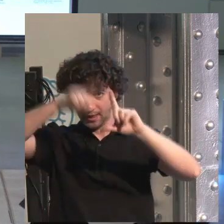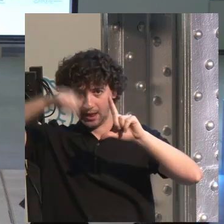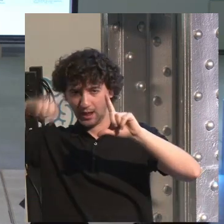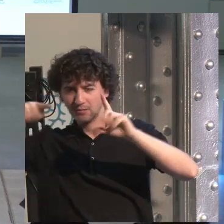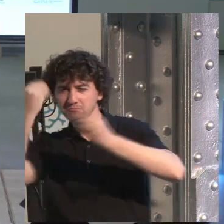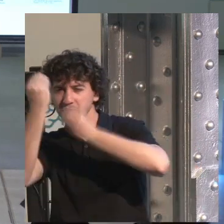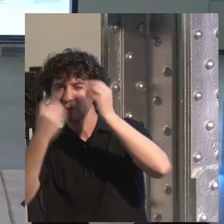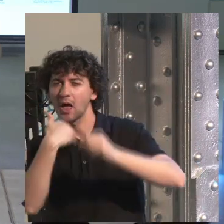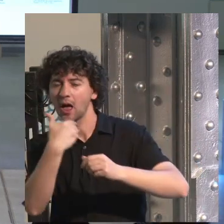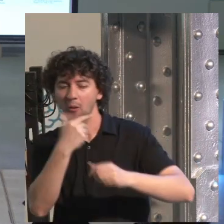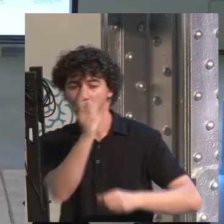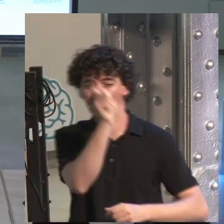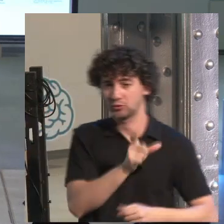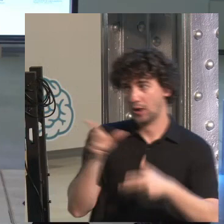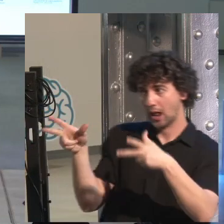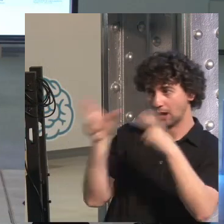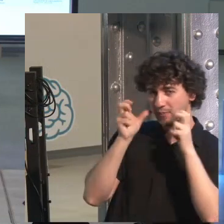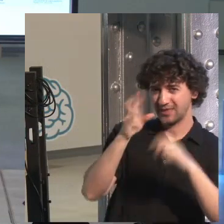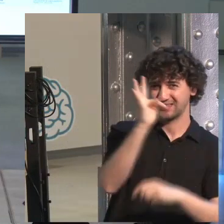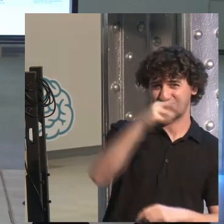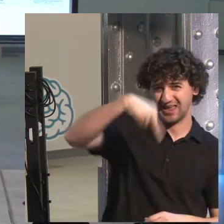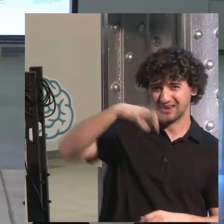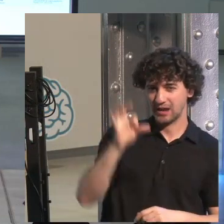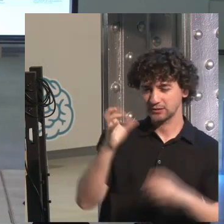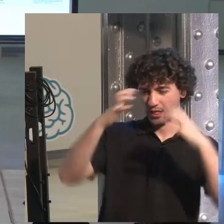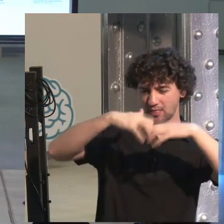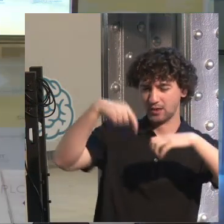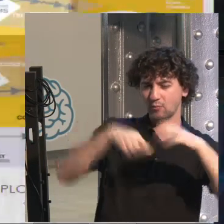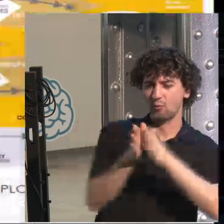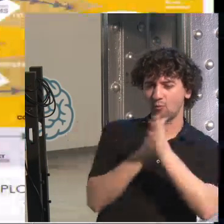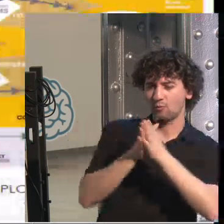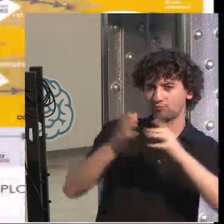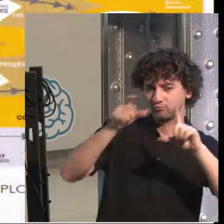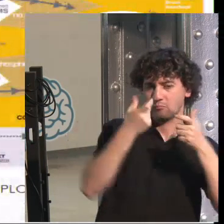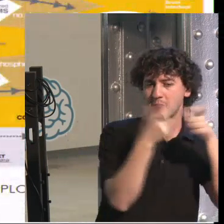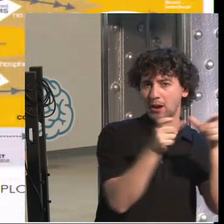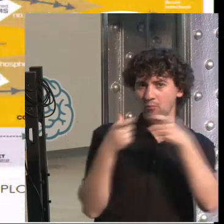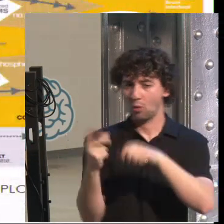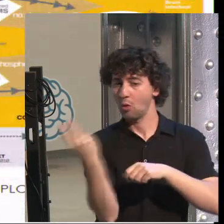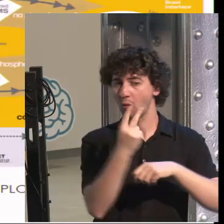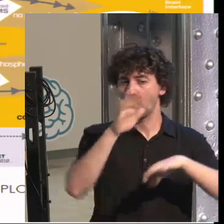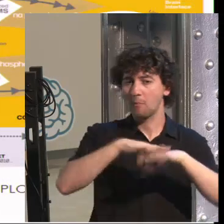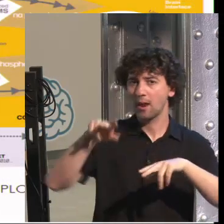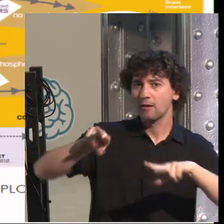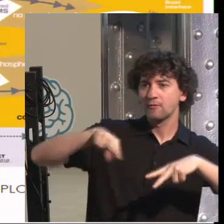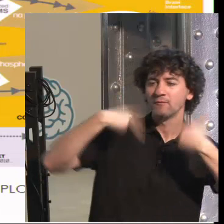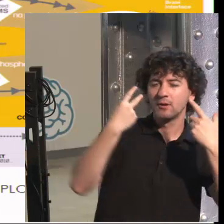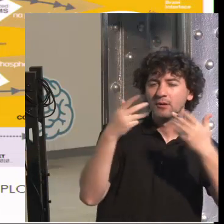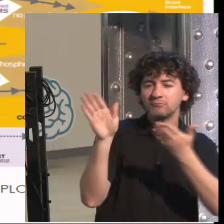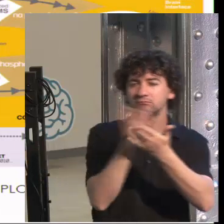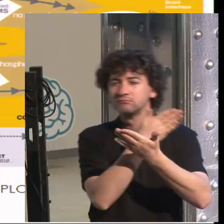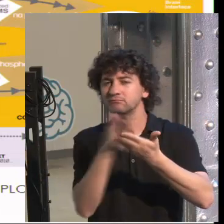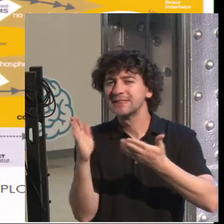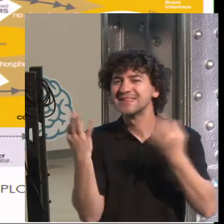y en el equipo receptor la persona tenía TMS y le estimulaban la parte del cerebro, dos diferentes partes del cerebro, para permitirle diferenciar entre